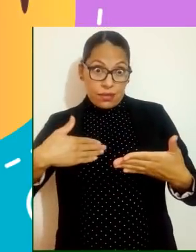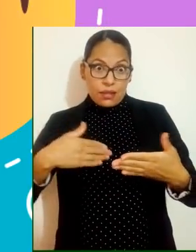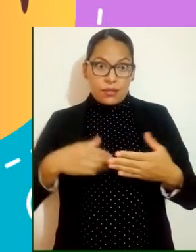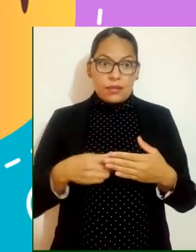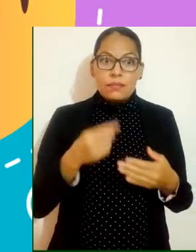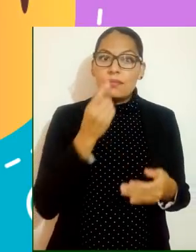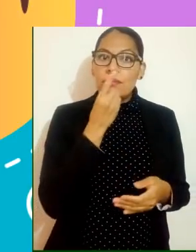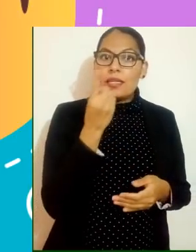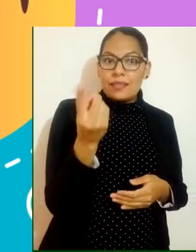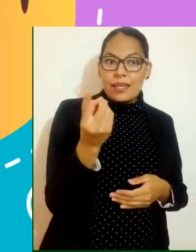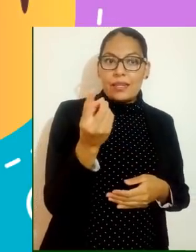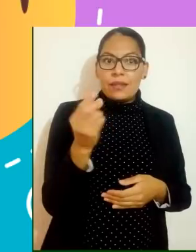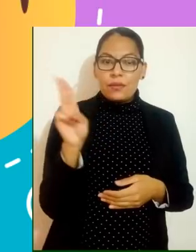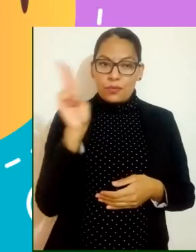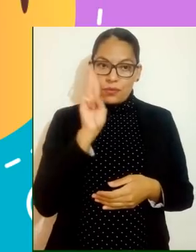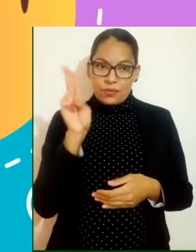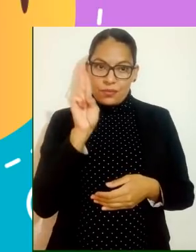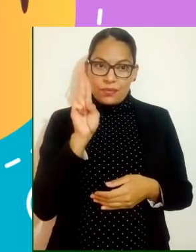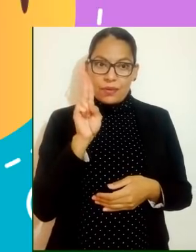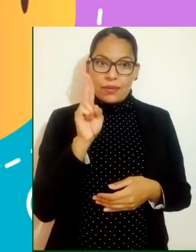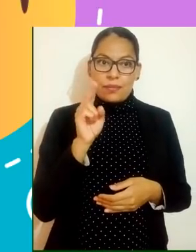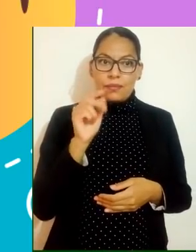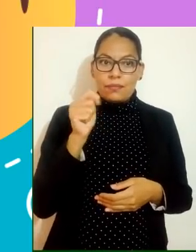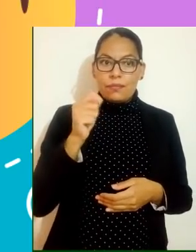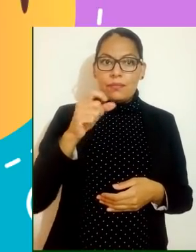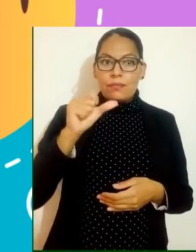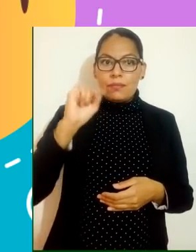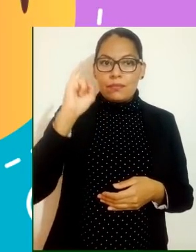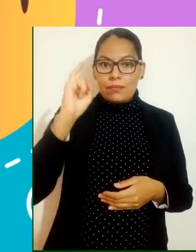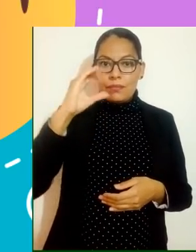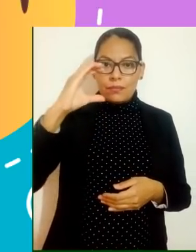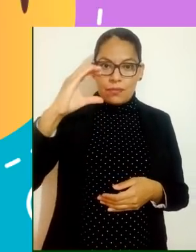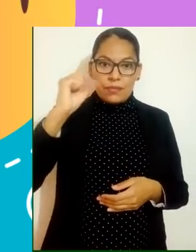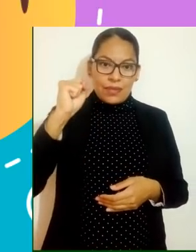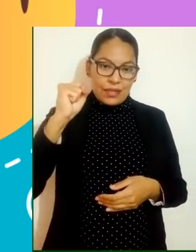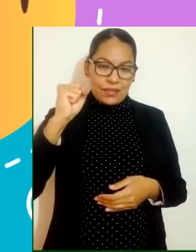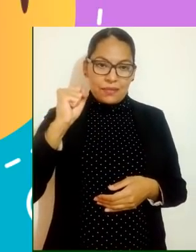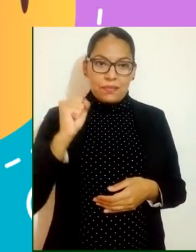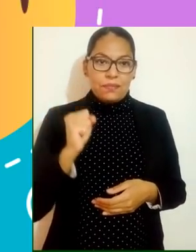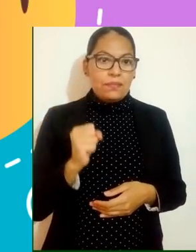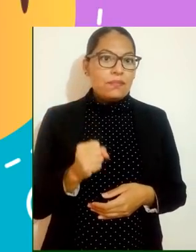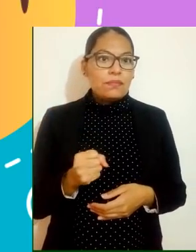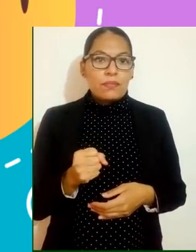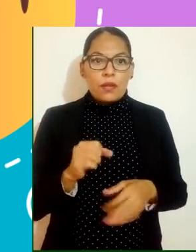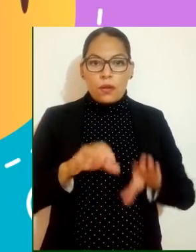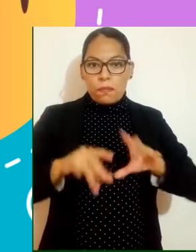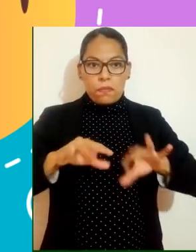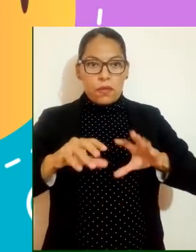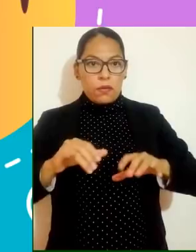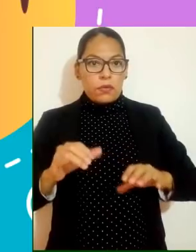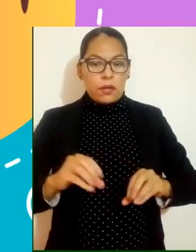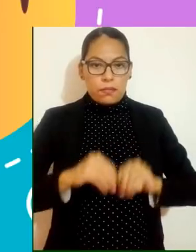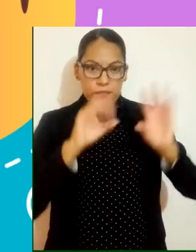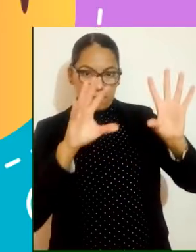sin un fin realmente didáctico. No suena muy útil, ¿no crees?